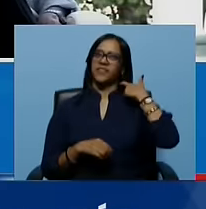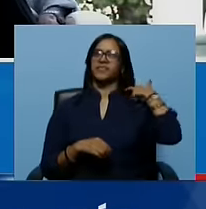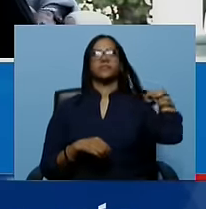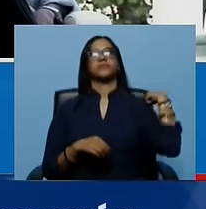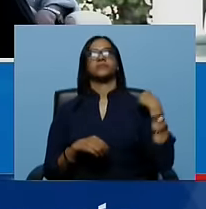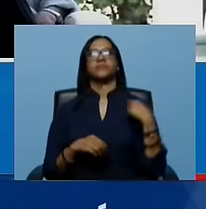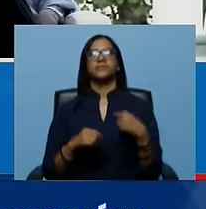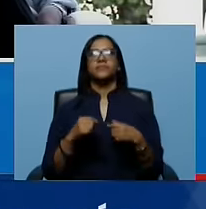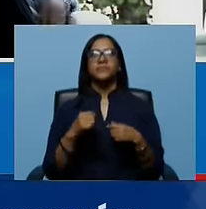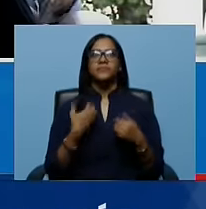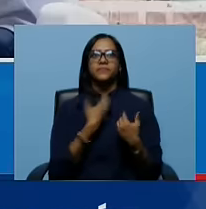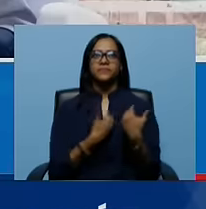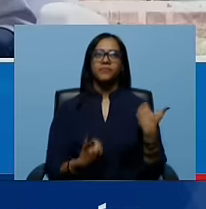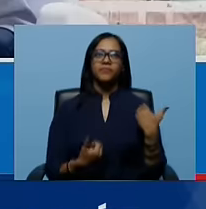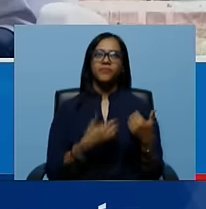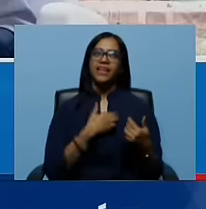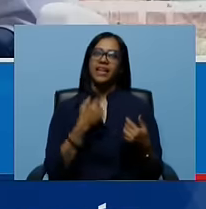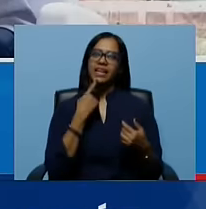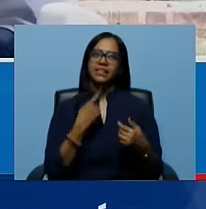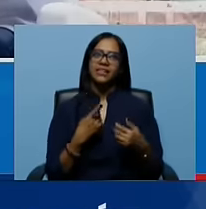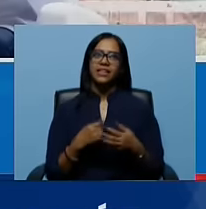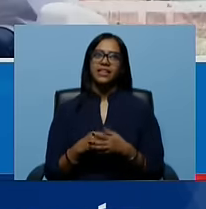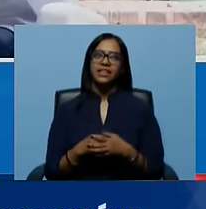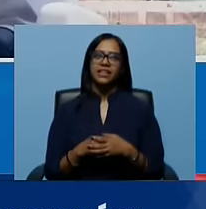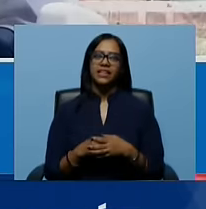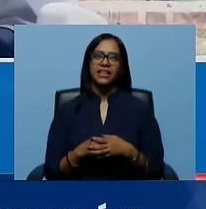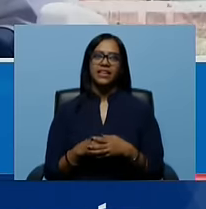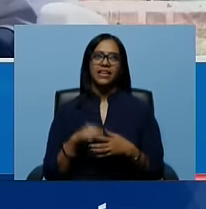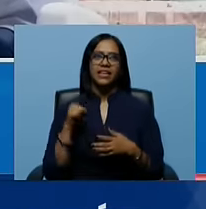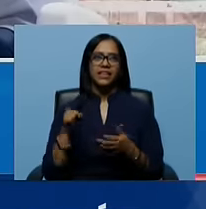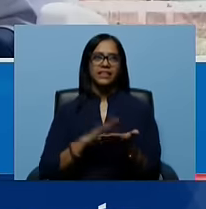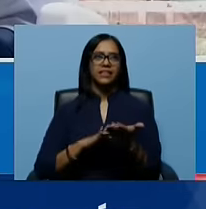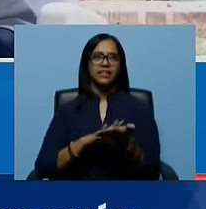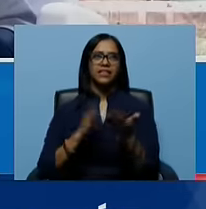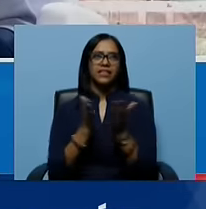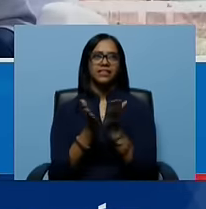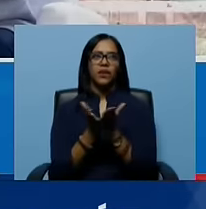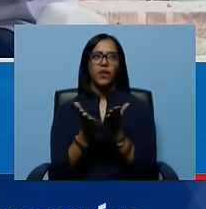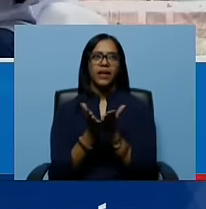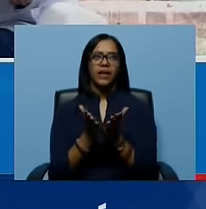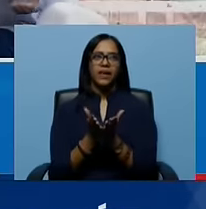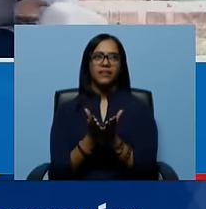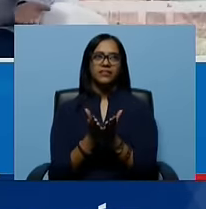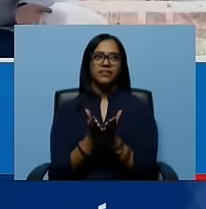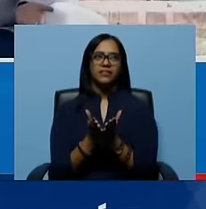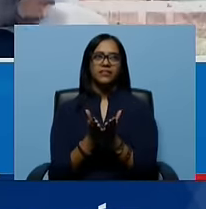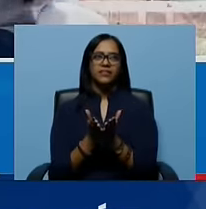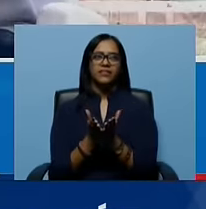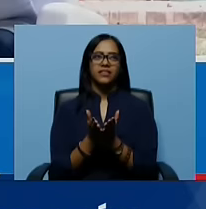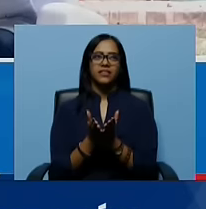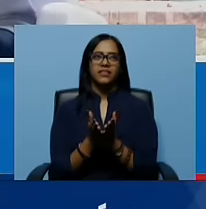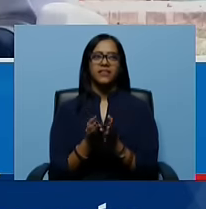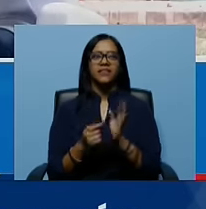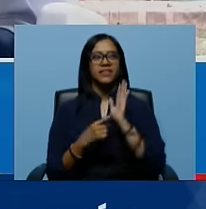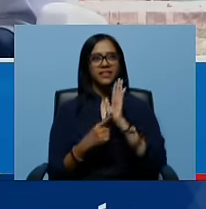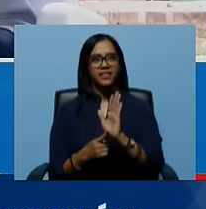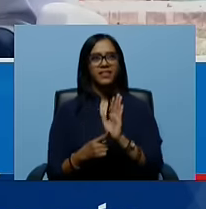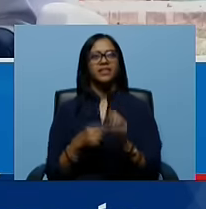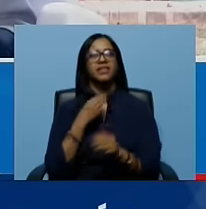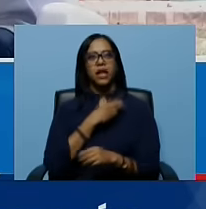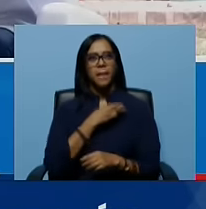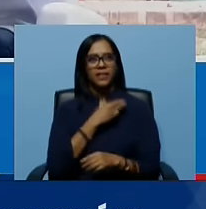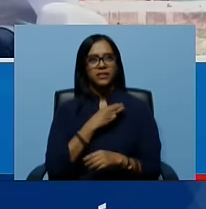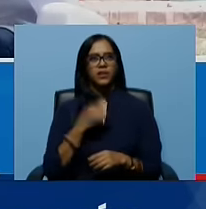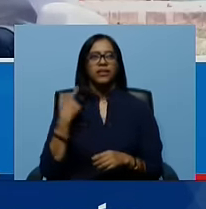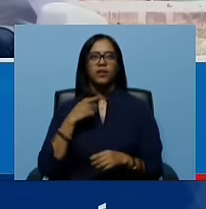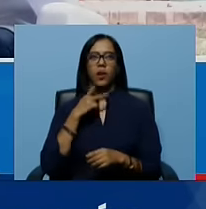Mire, presidente, pero quería decirle que esa recuperación de esa escuela se enmarca en la gran misión que tiene